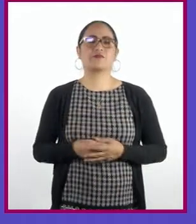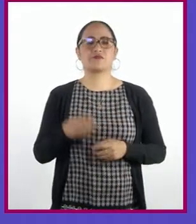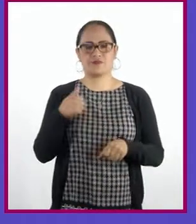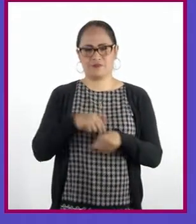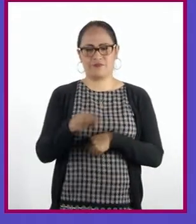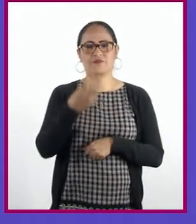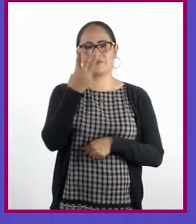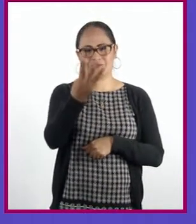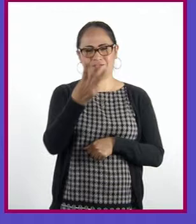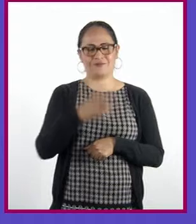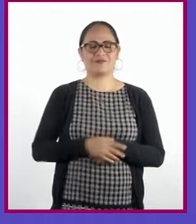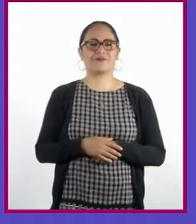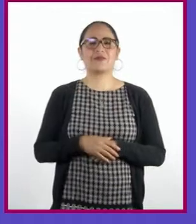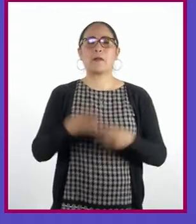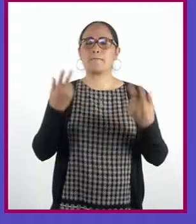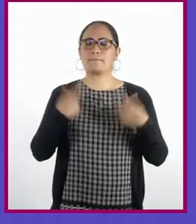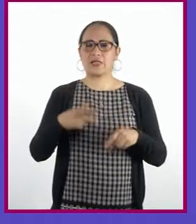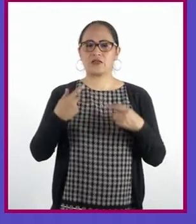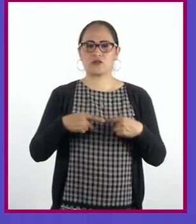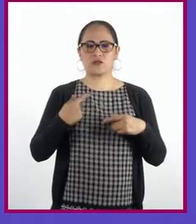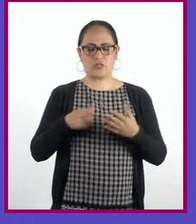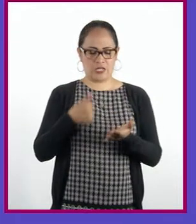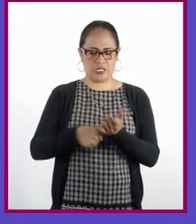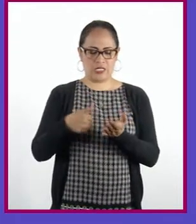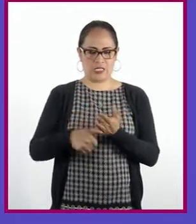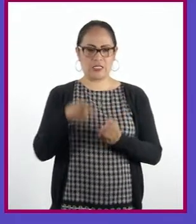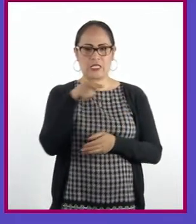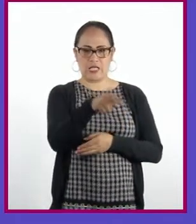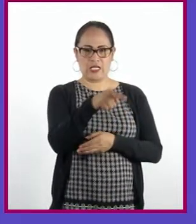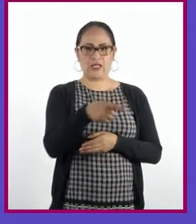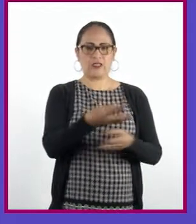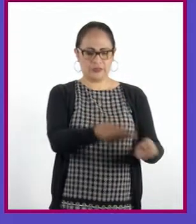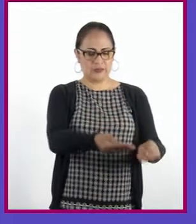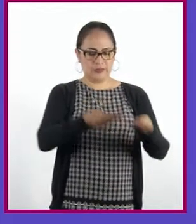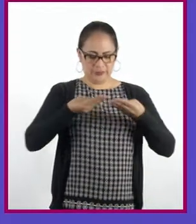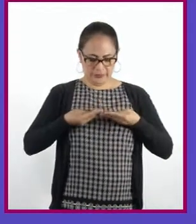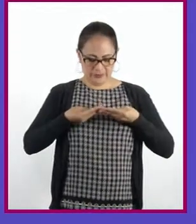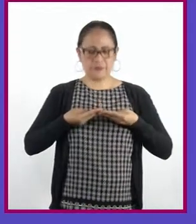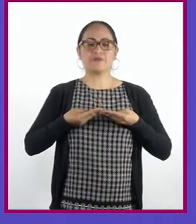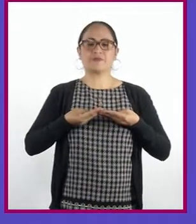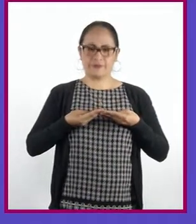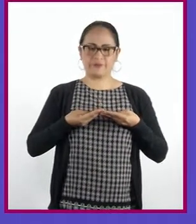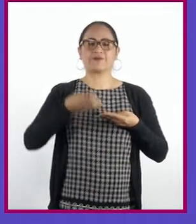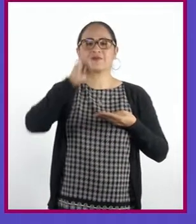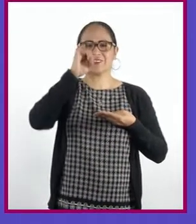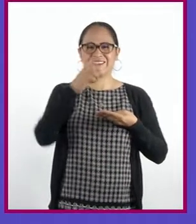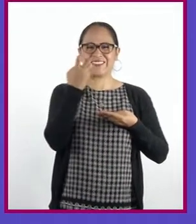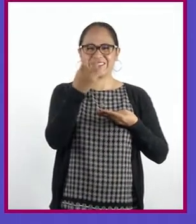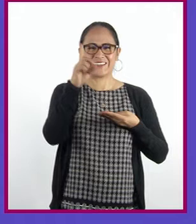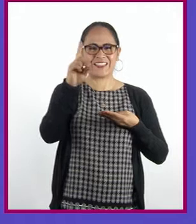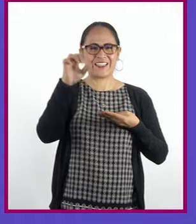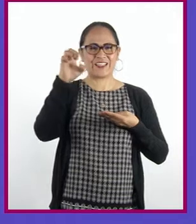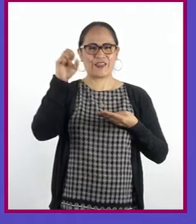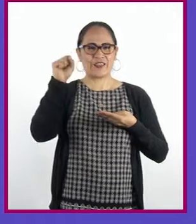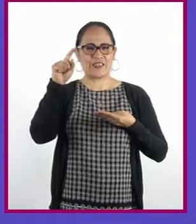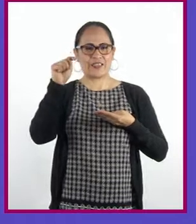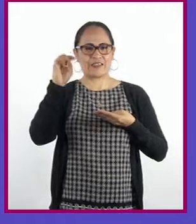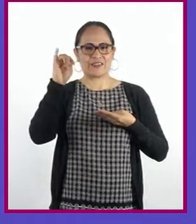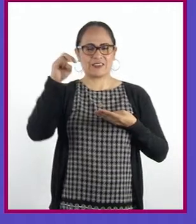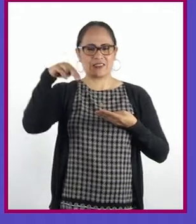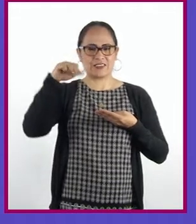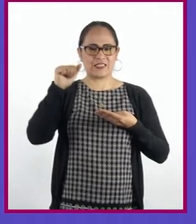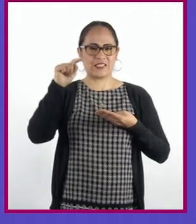3. Destinatario, persona a la que va dirigida la carta. Efectivamente, ese es el destinatario. En el caso